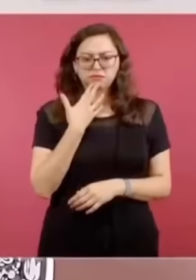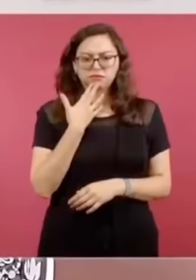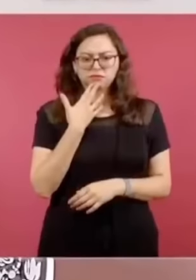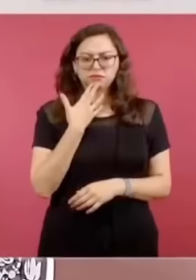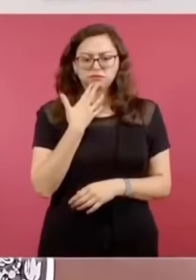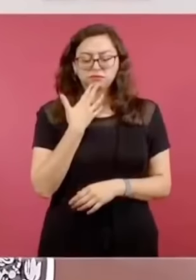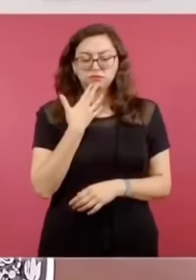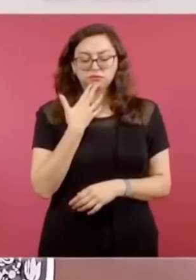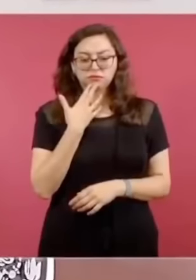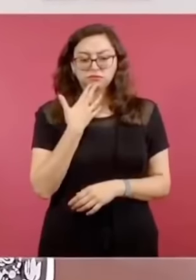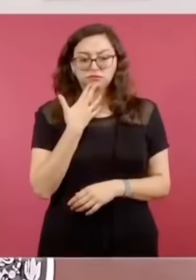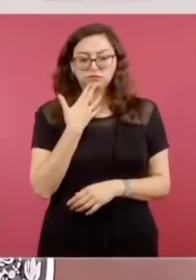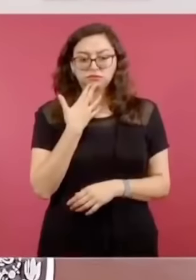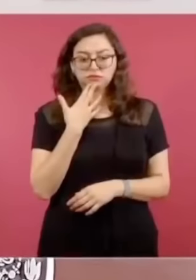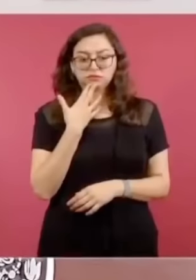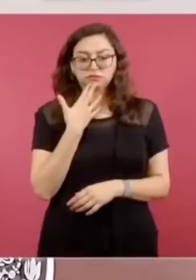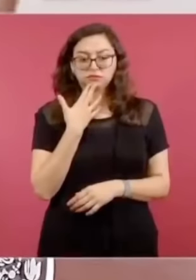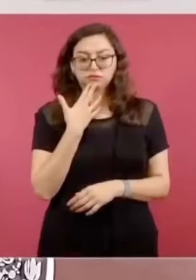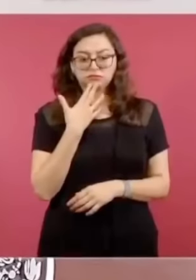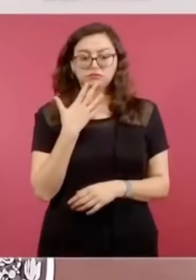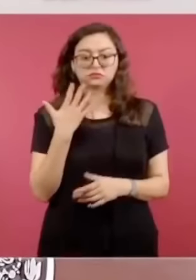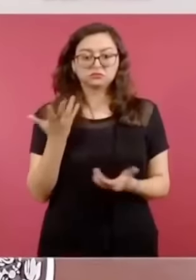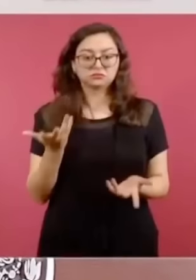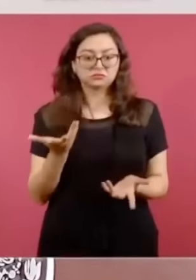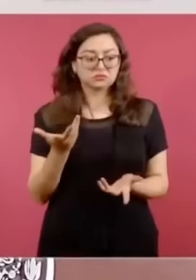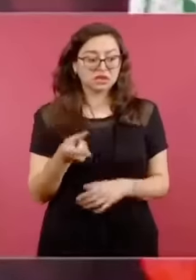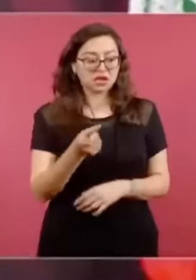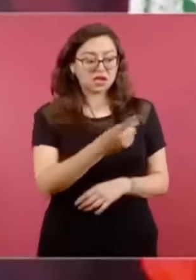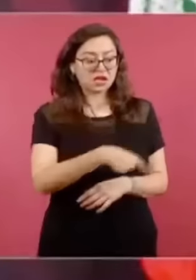hay cuando menos tres